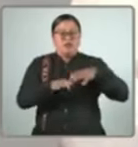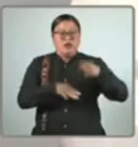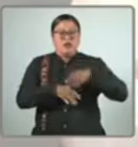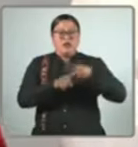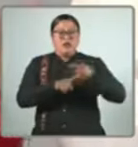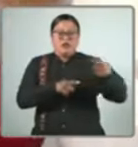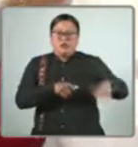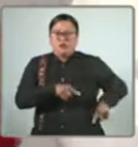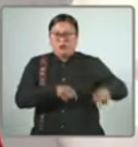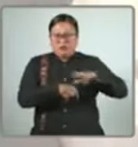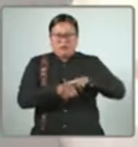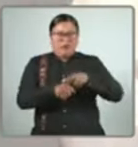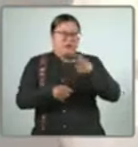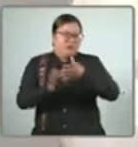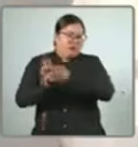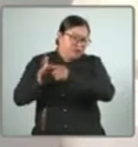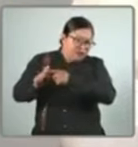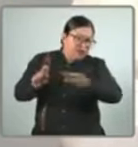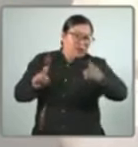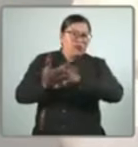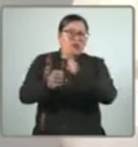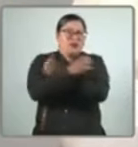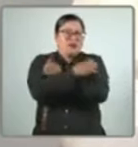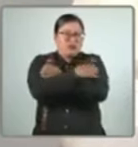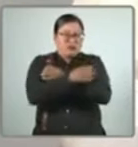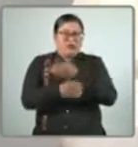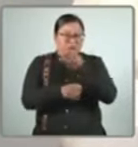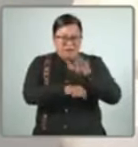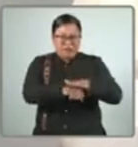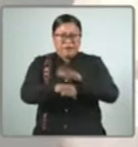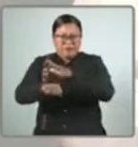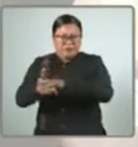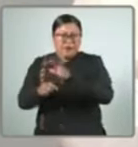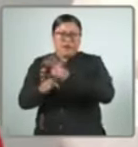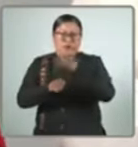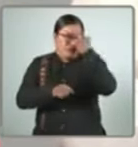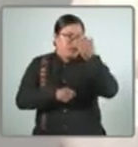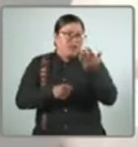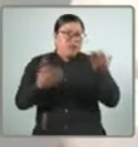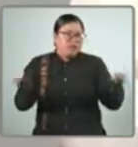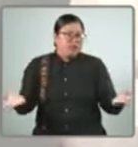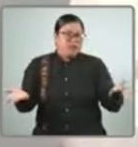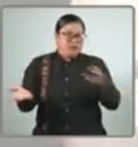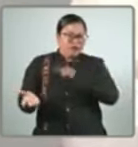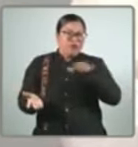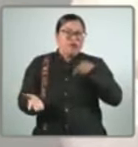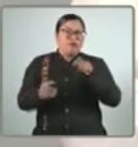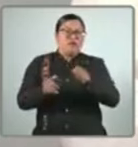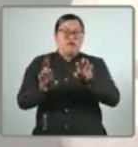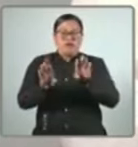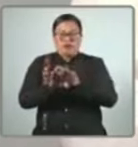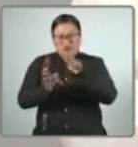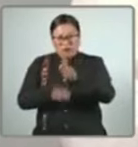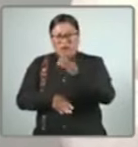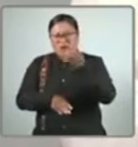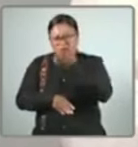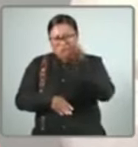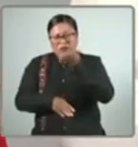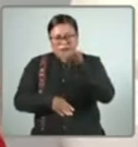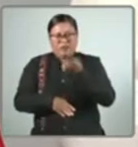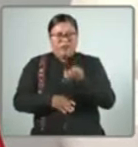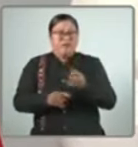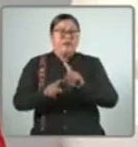señor gobernador y de este sector educativo. Comentar también que la razón de ser para nosotros como sector educativo,